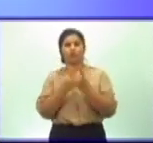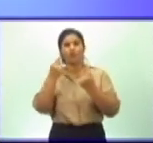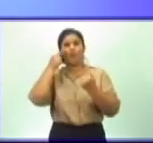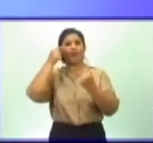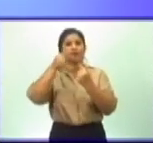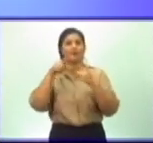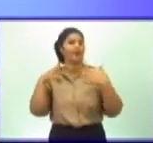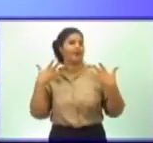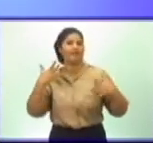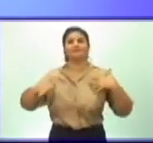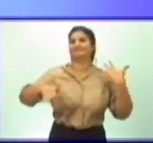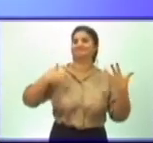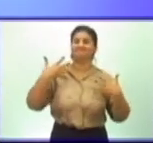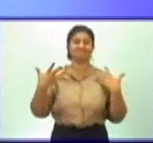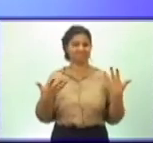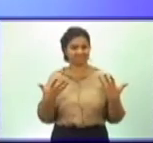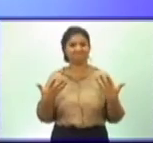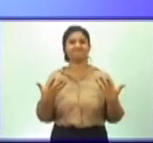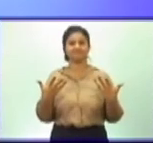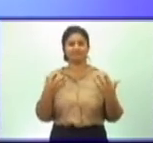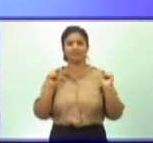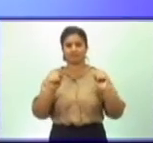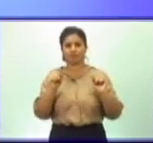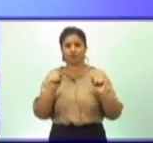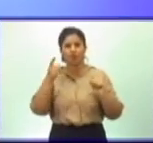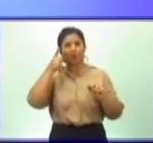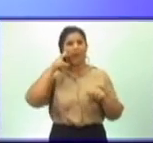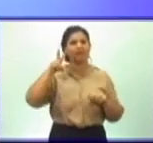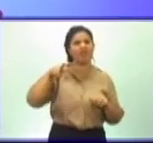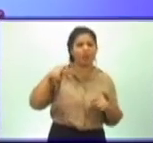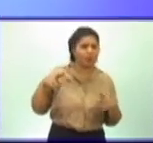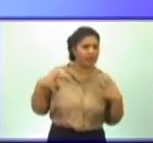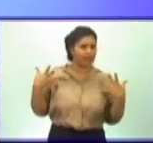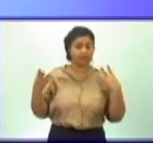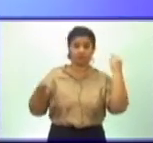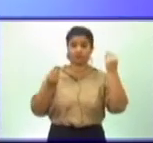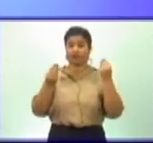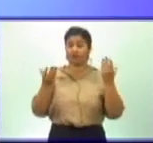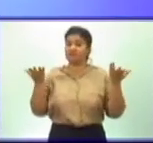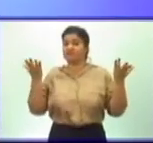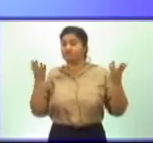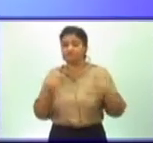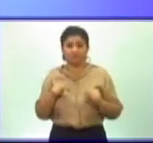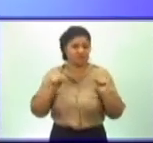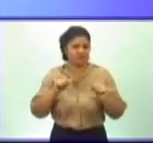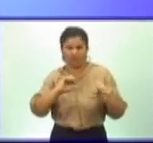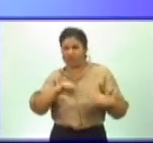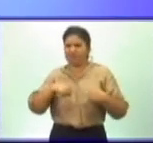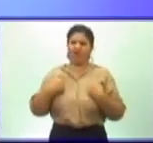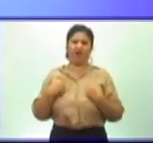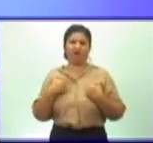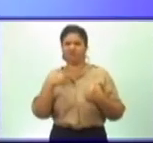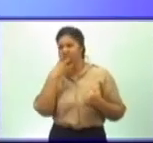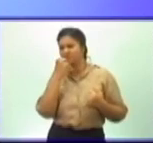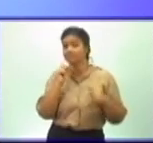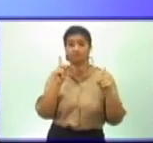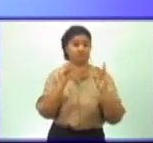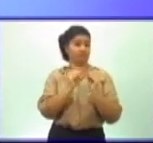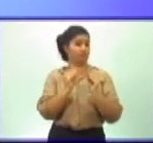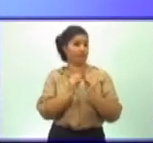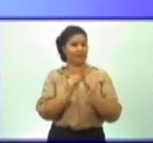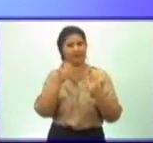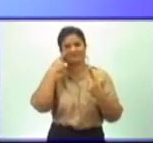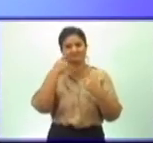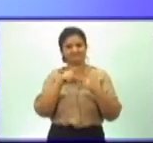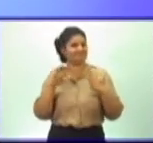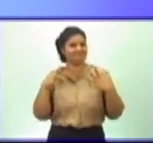para disfrutarlo, no para verlo como una obligación, sino como un disfrute en plena libertad, y eso es lo que pretendemos con cada